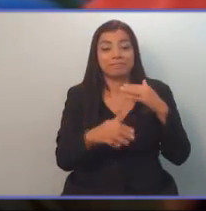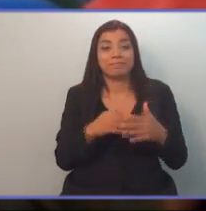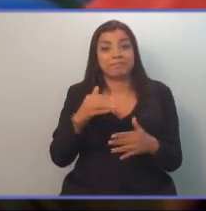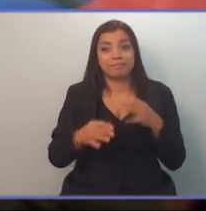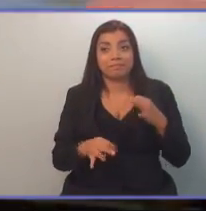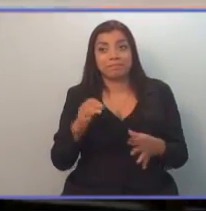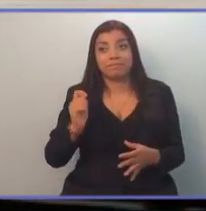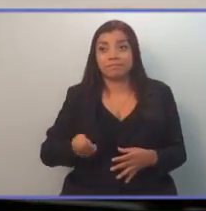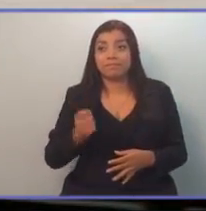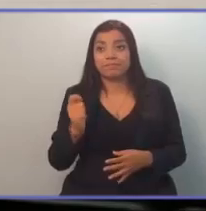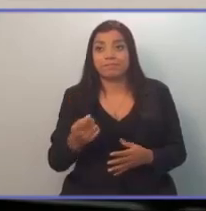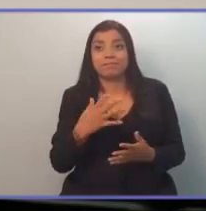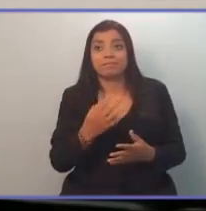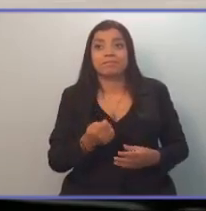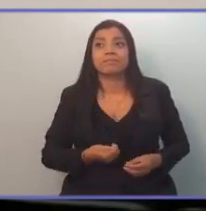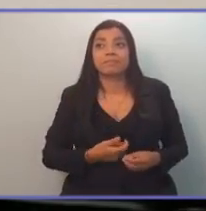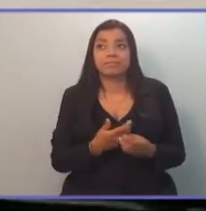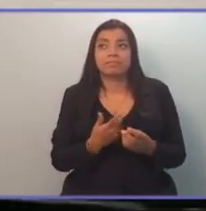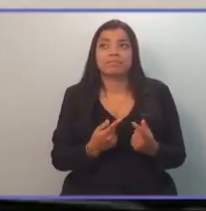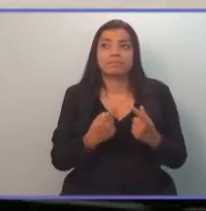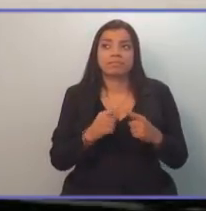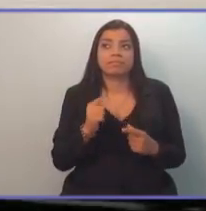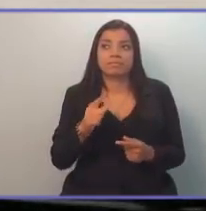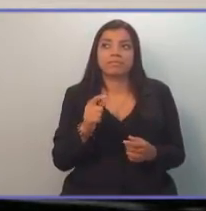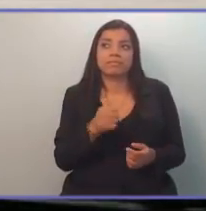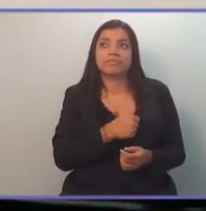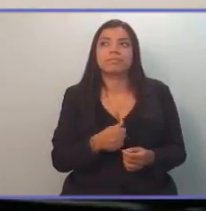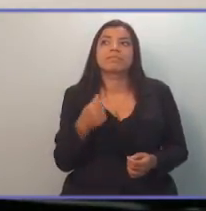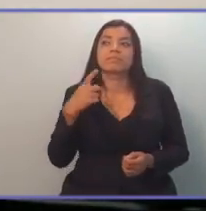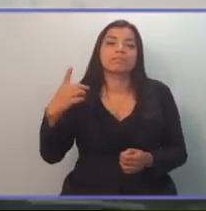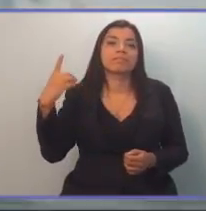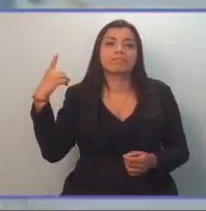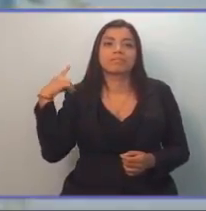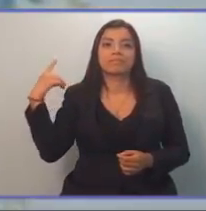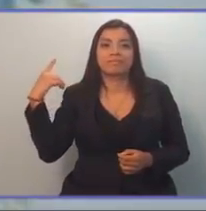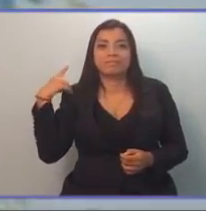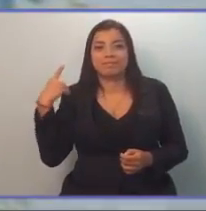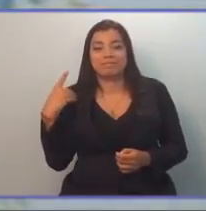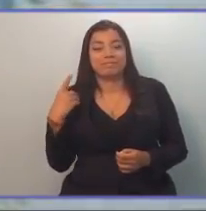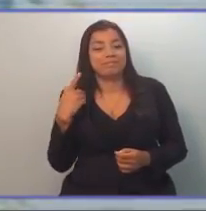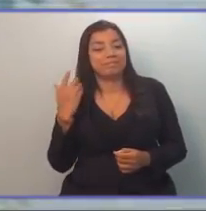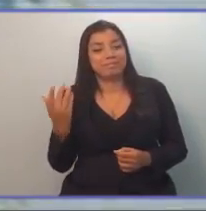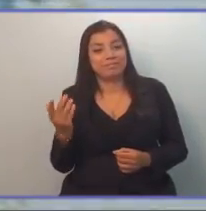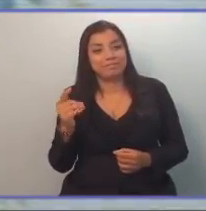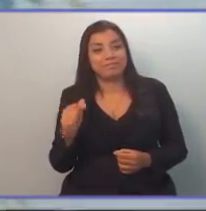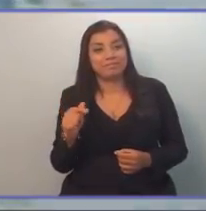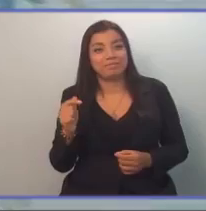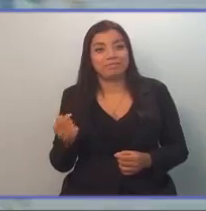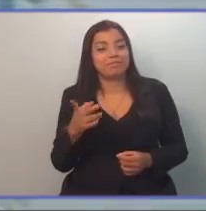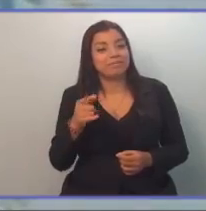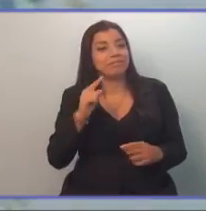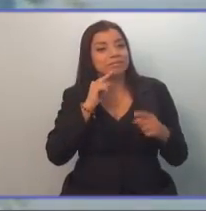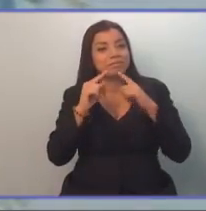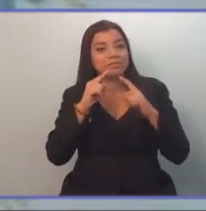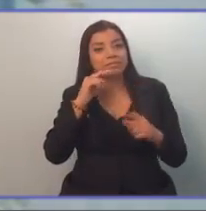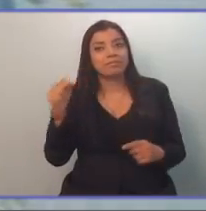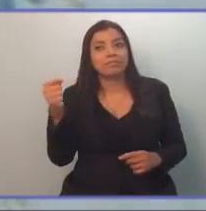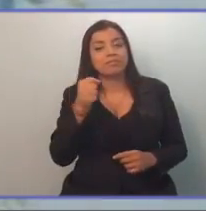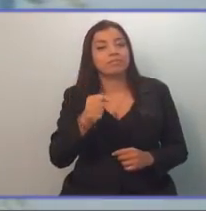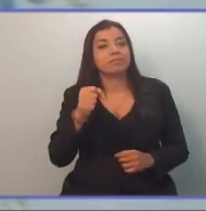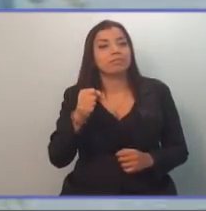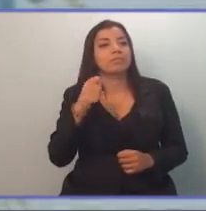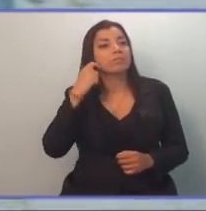Judicial. Debo decir que cuando se crea la dirección y se nombra un nuevo jefe por